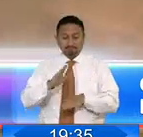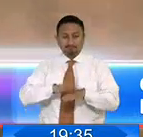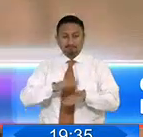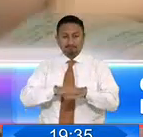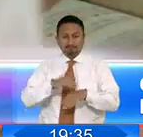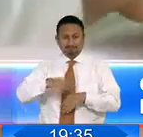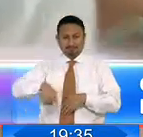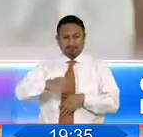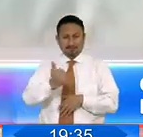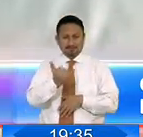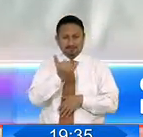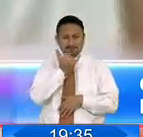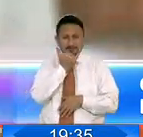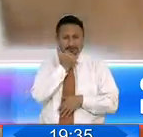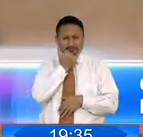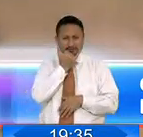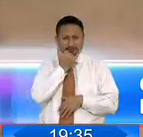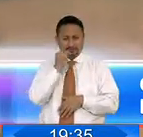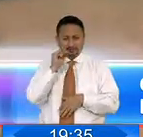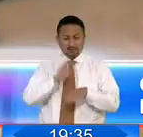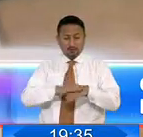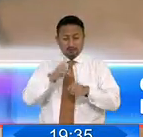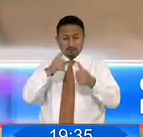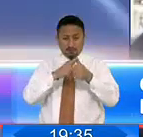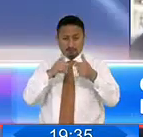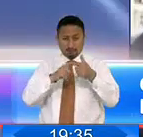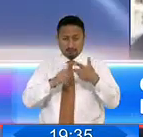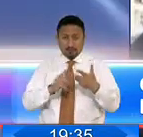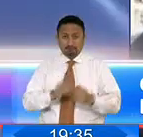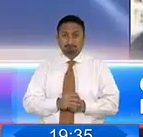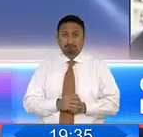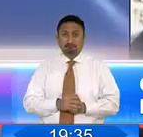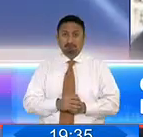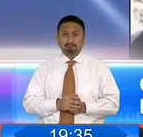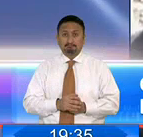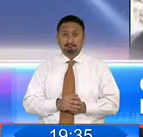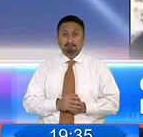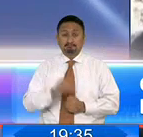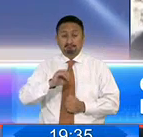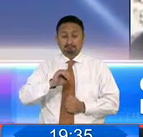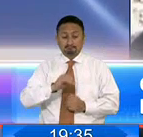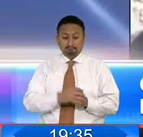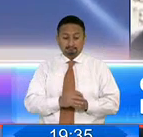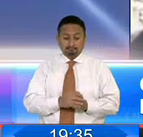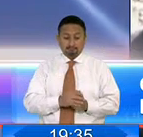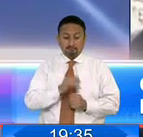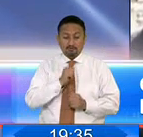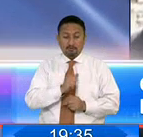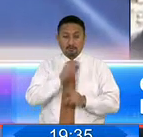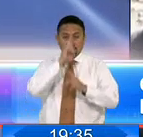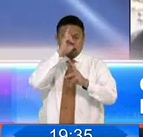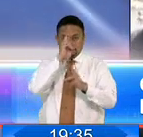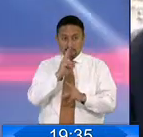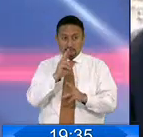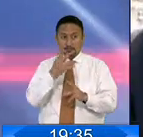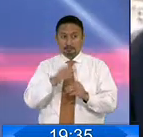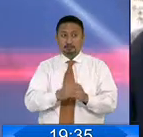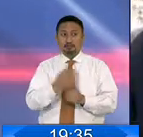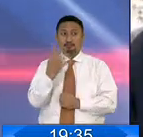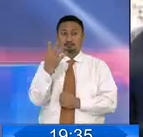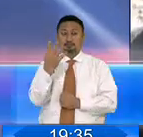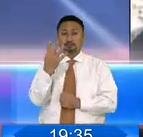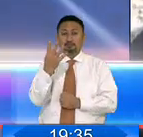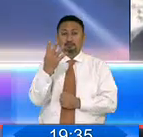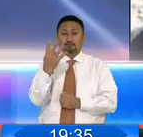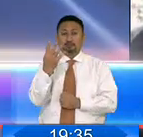existen inconstitucionalidad es por los siguientes motivos definitivamente está transgrediendo más o menos 14